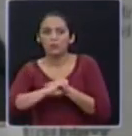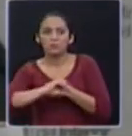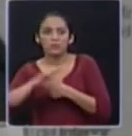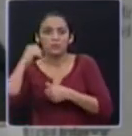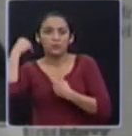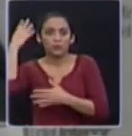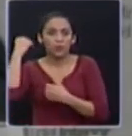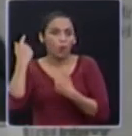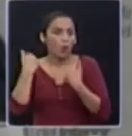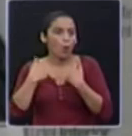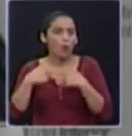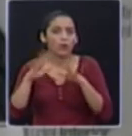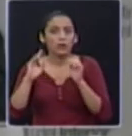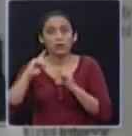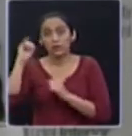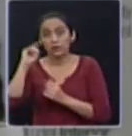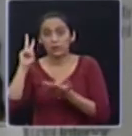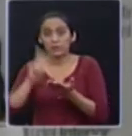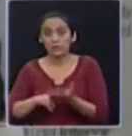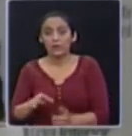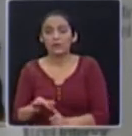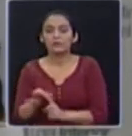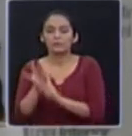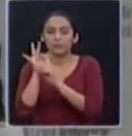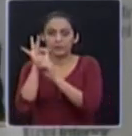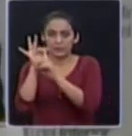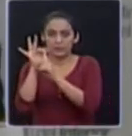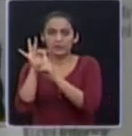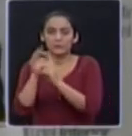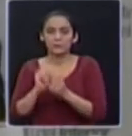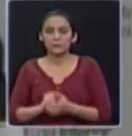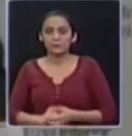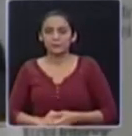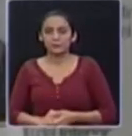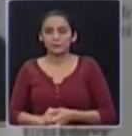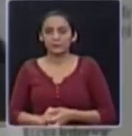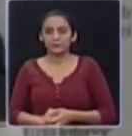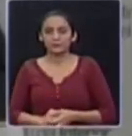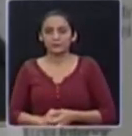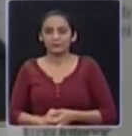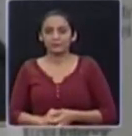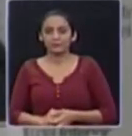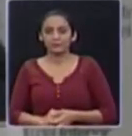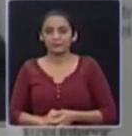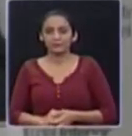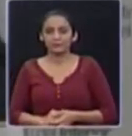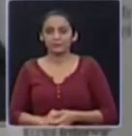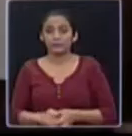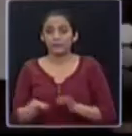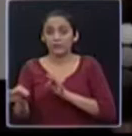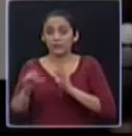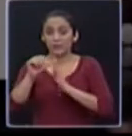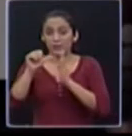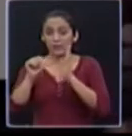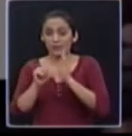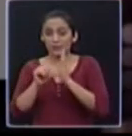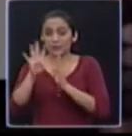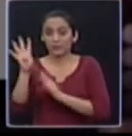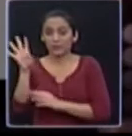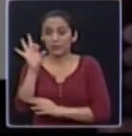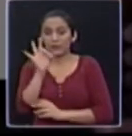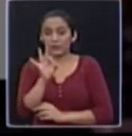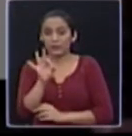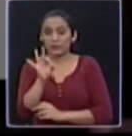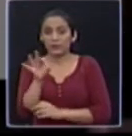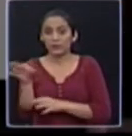obtener cualquiera de las visas que establece la Ley Orgánica de Movilidad Humana. El ministro Fuentes citó el artículo 49 de la Ley Orgánica de